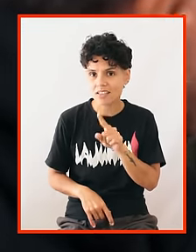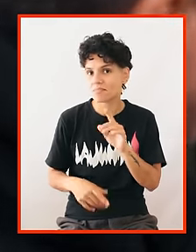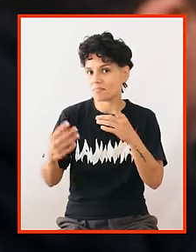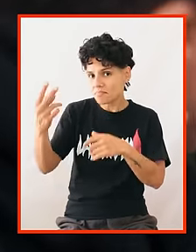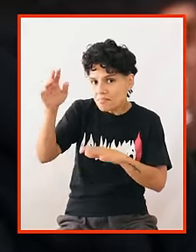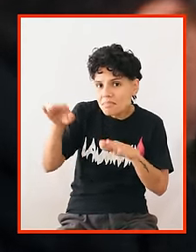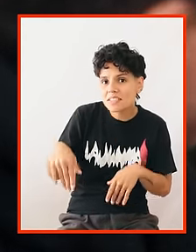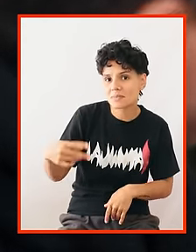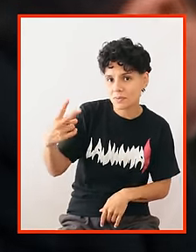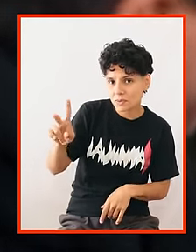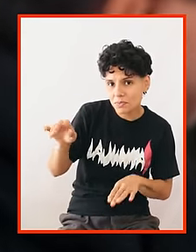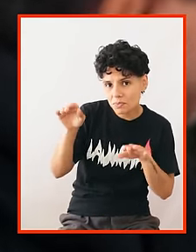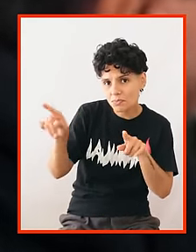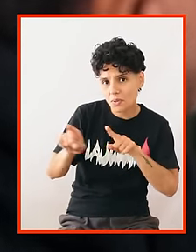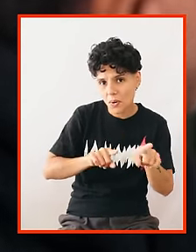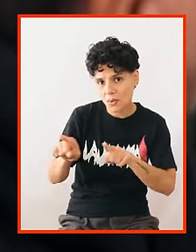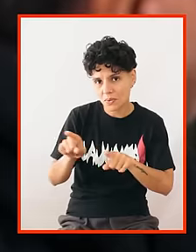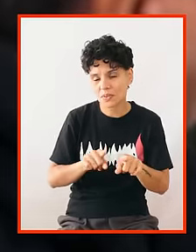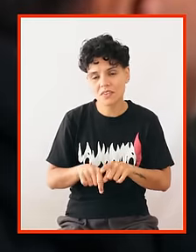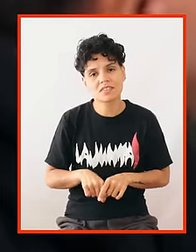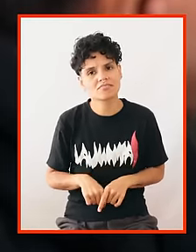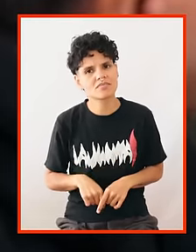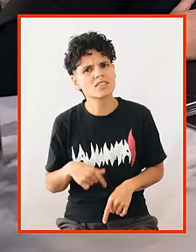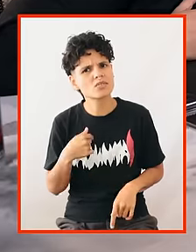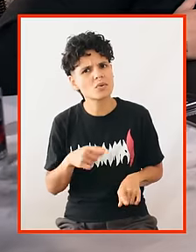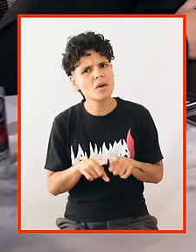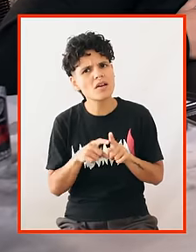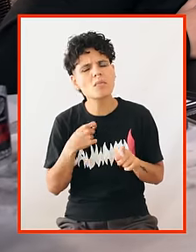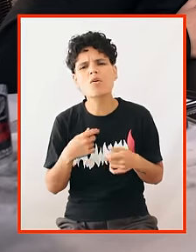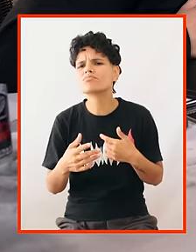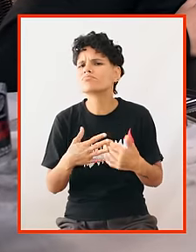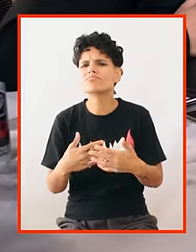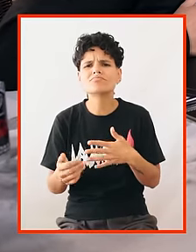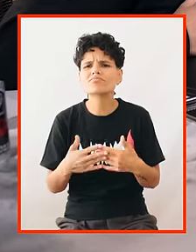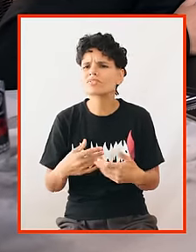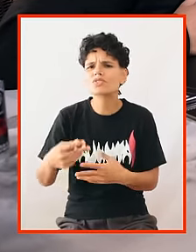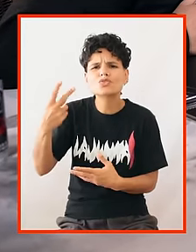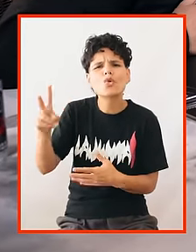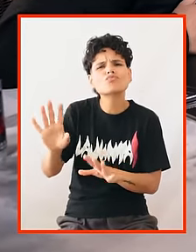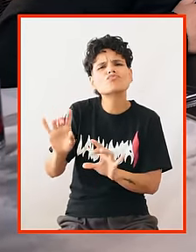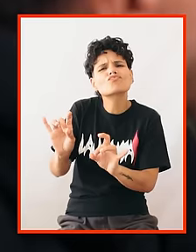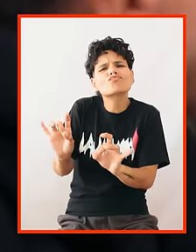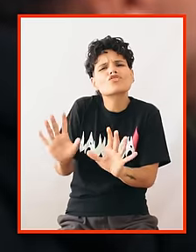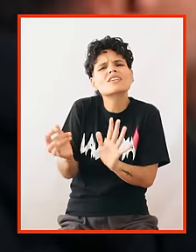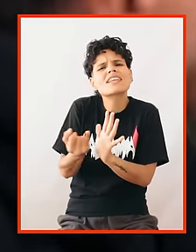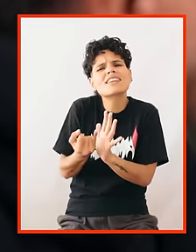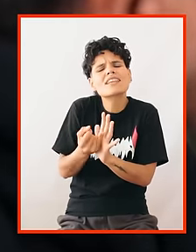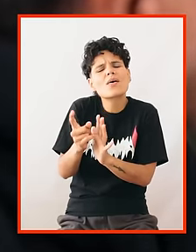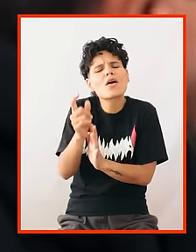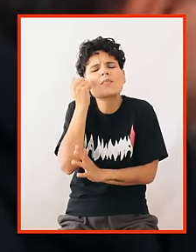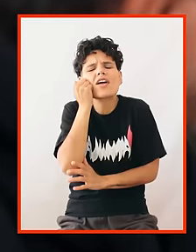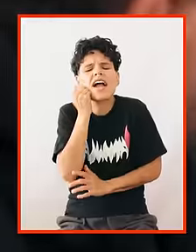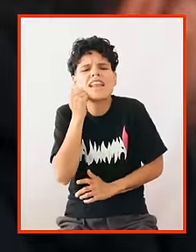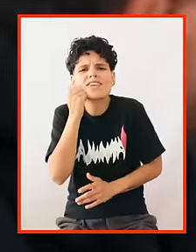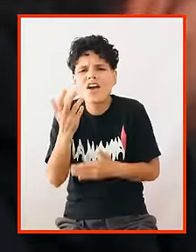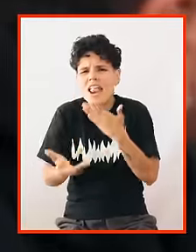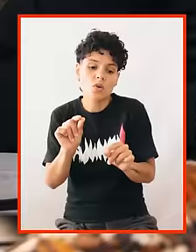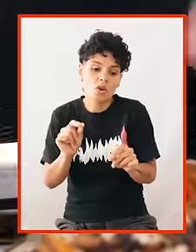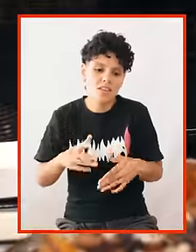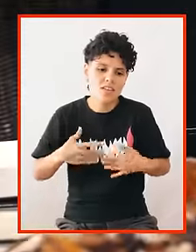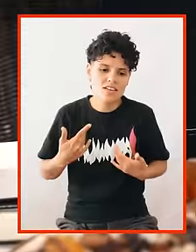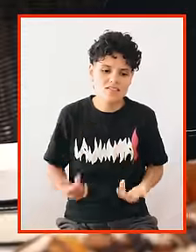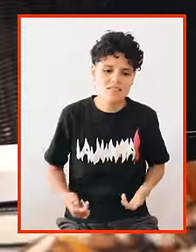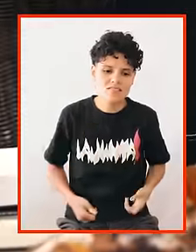¿no? Sí, es que lo encontré como muy. Genuino. Sí, como que, sentí el cariño que le tenía a la canción. Qué bonito.